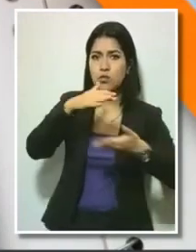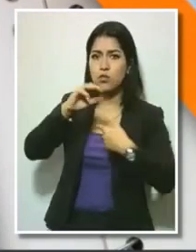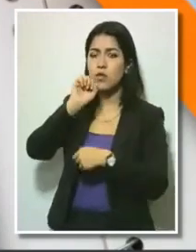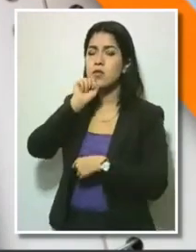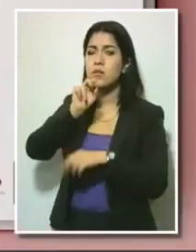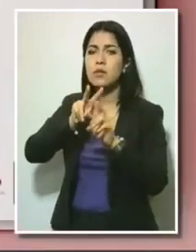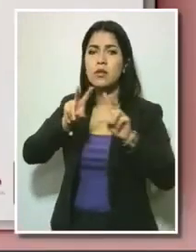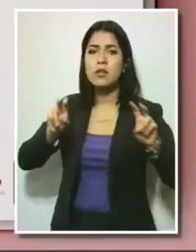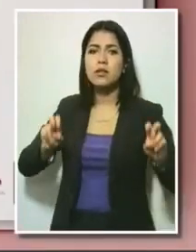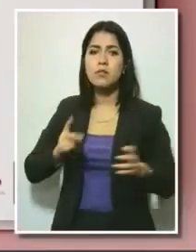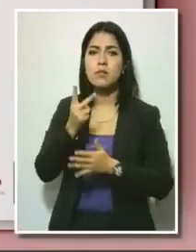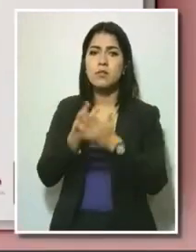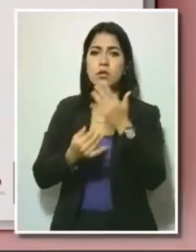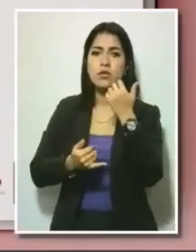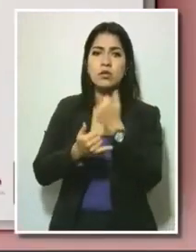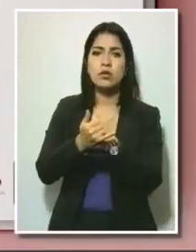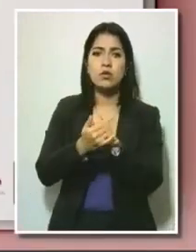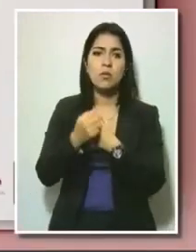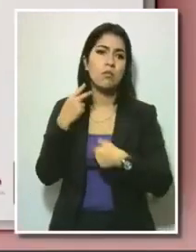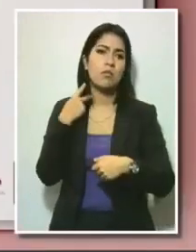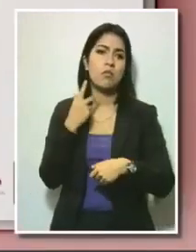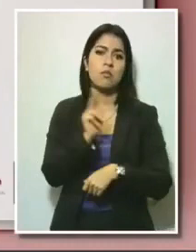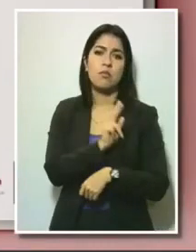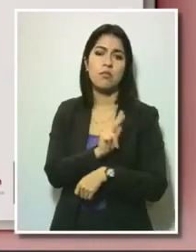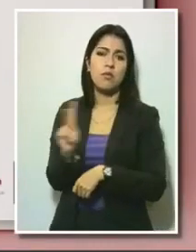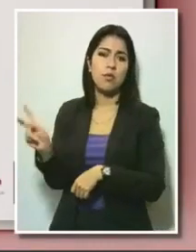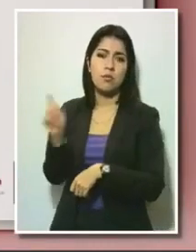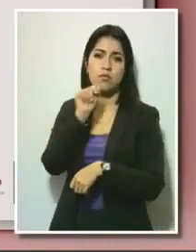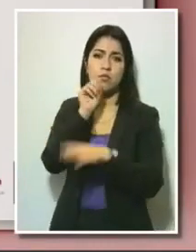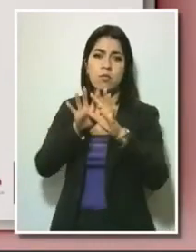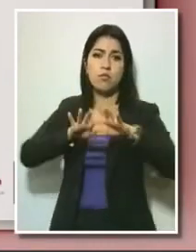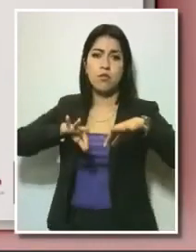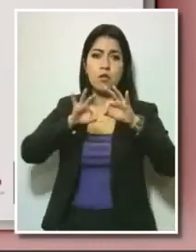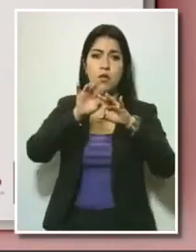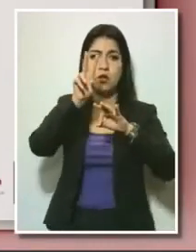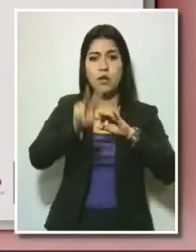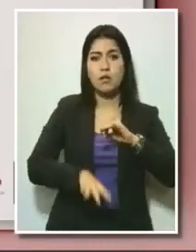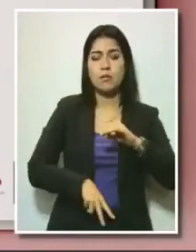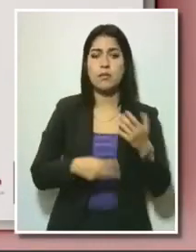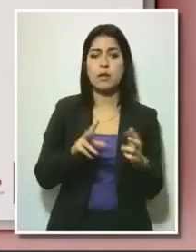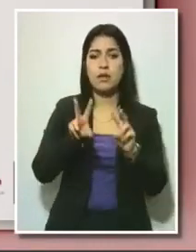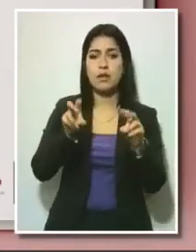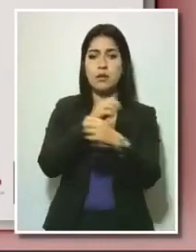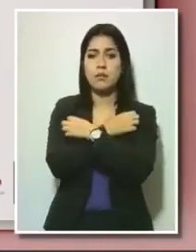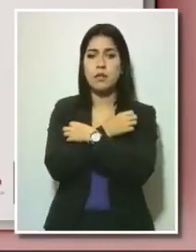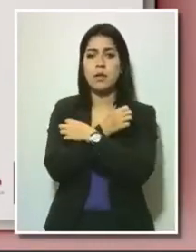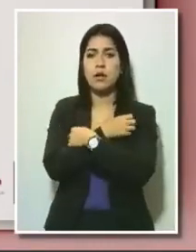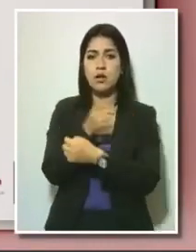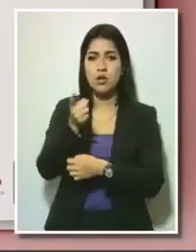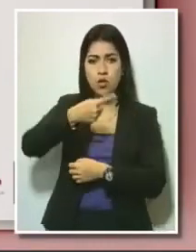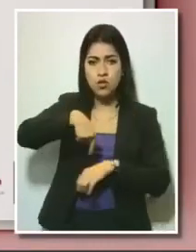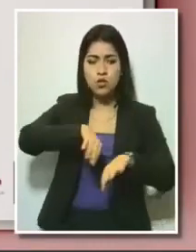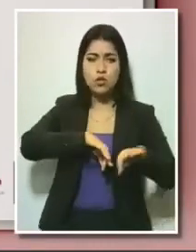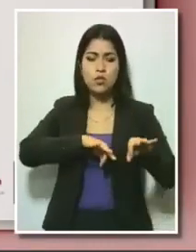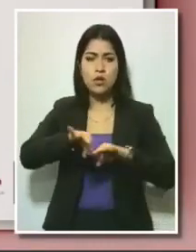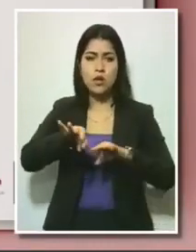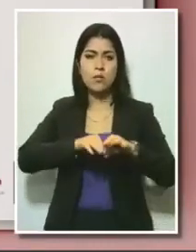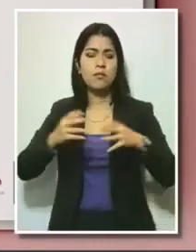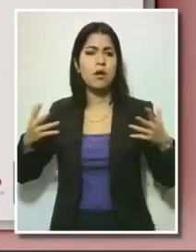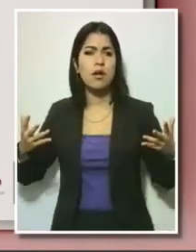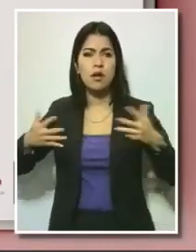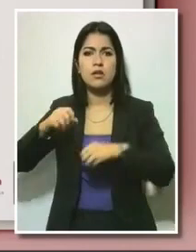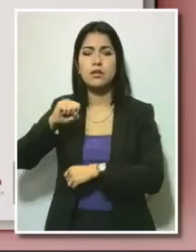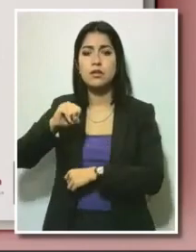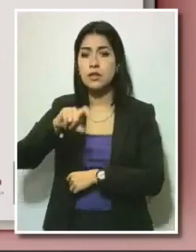política pública es de alta prioridad el tema educativo y con hechos lo hemos demostrado y lo ha demostrado